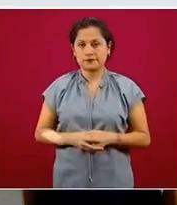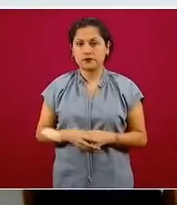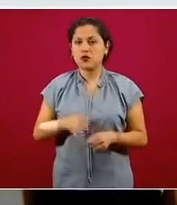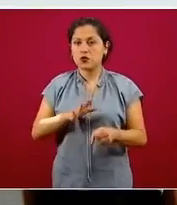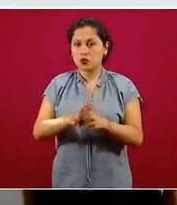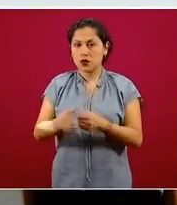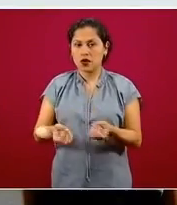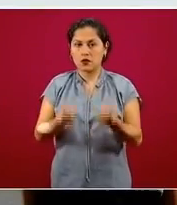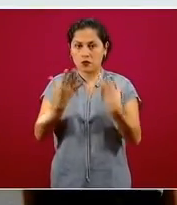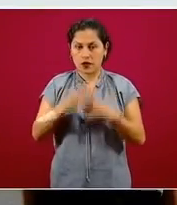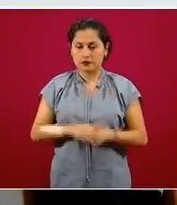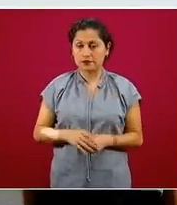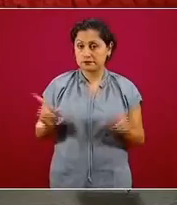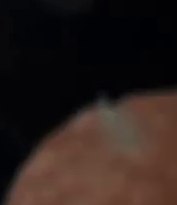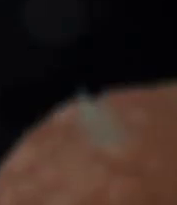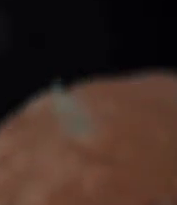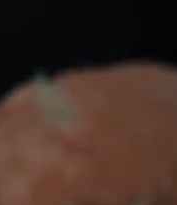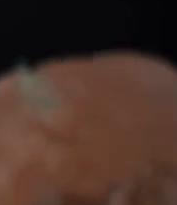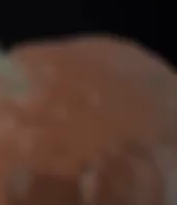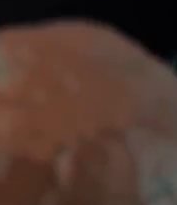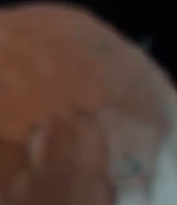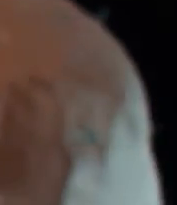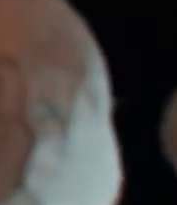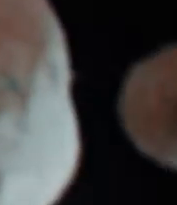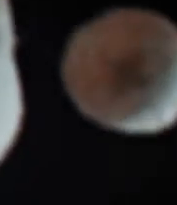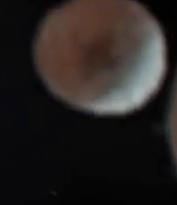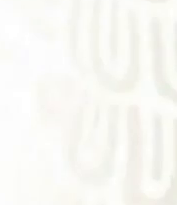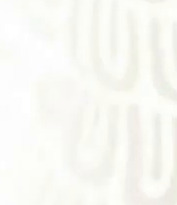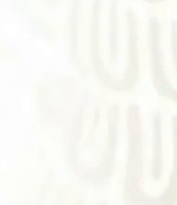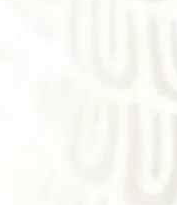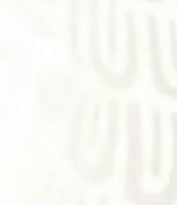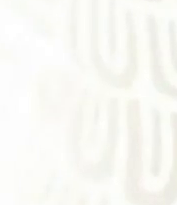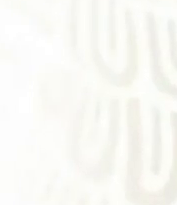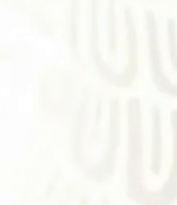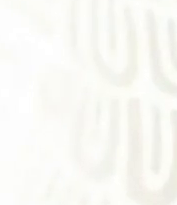Sería el informe para esta noche. Quédate en casa.